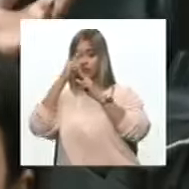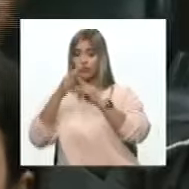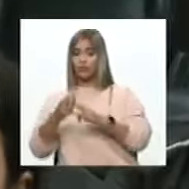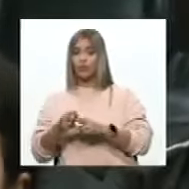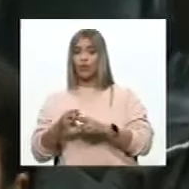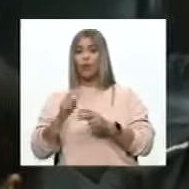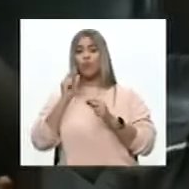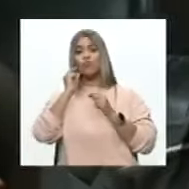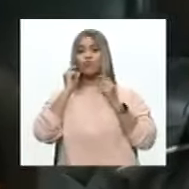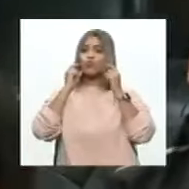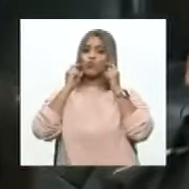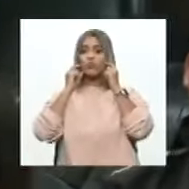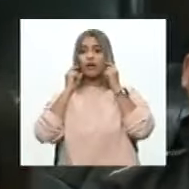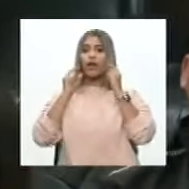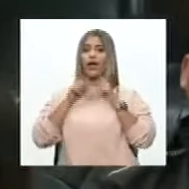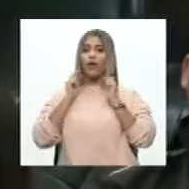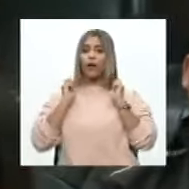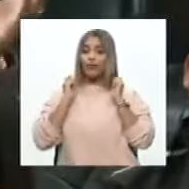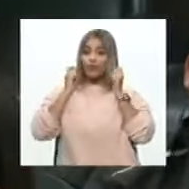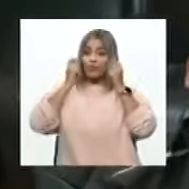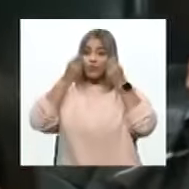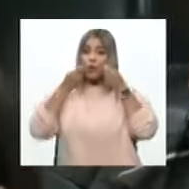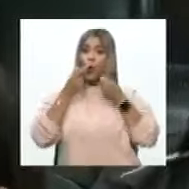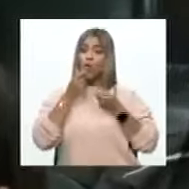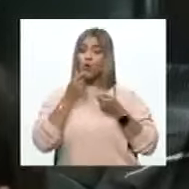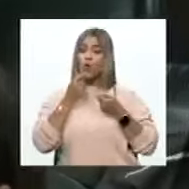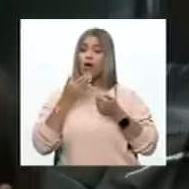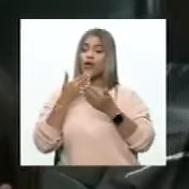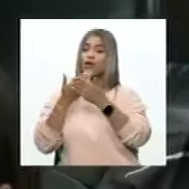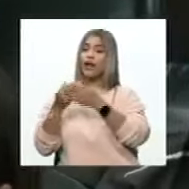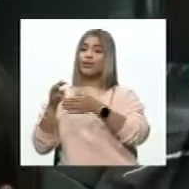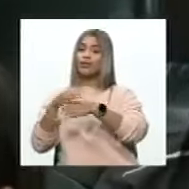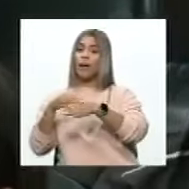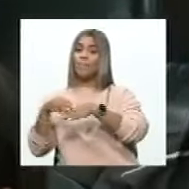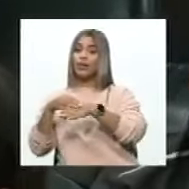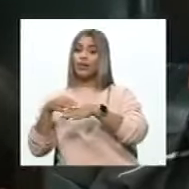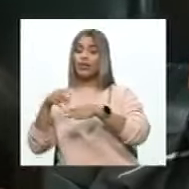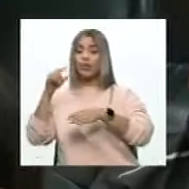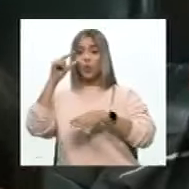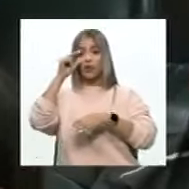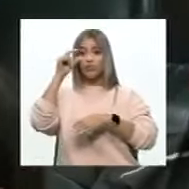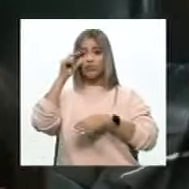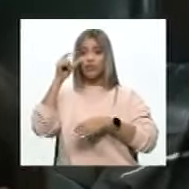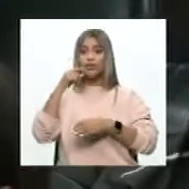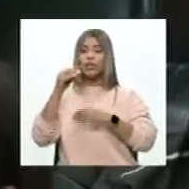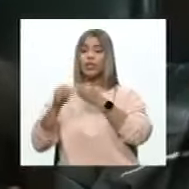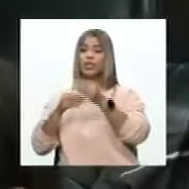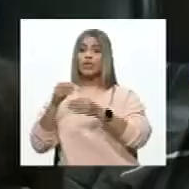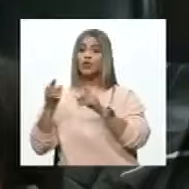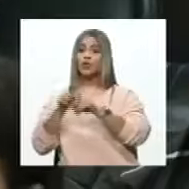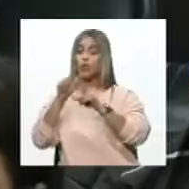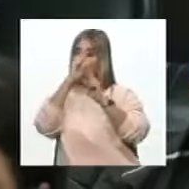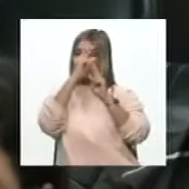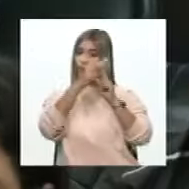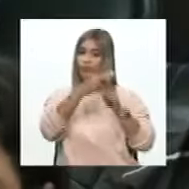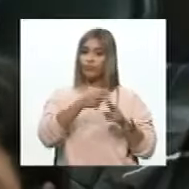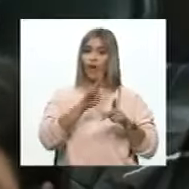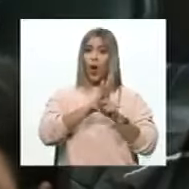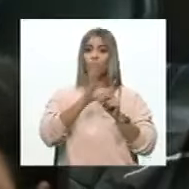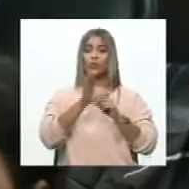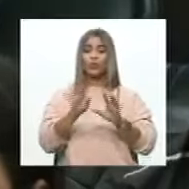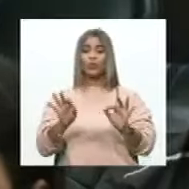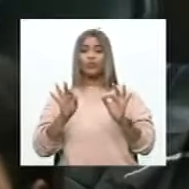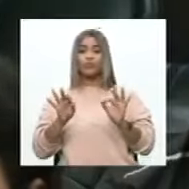sus muñecas de Caperucita Roja. Gracias al ministro Ernesto Villegas, quien le hizo un homenaje especial